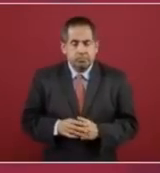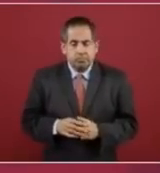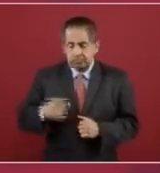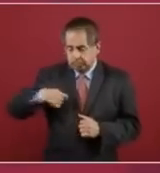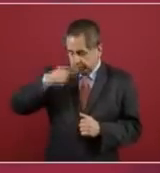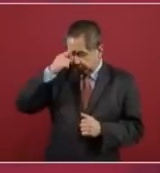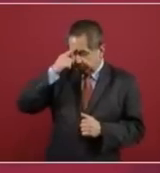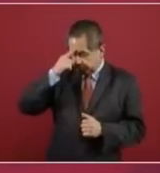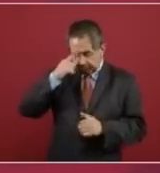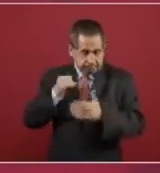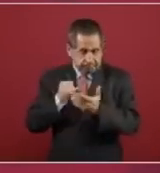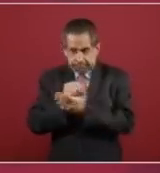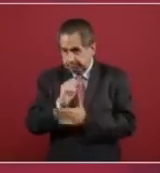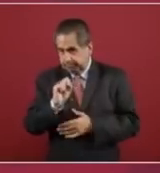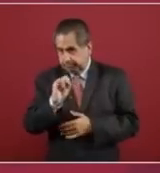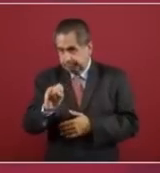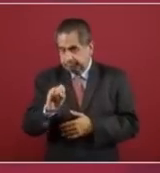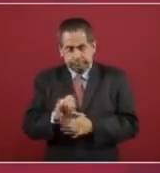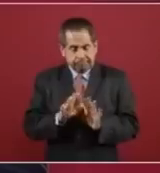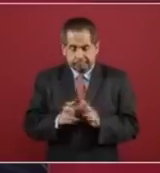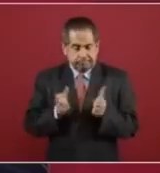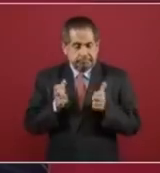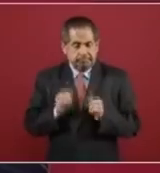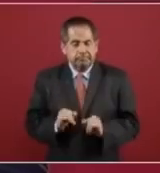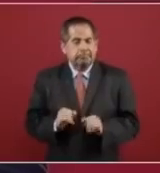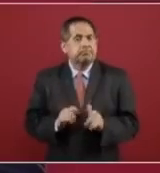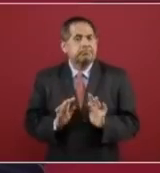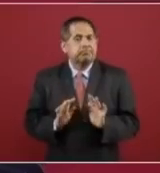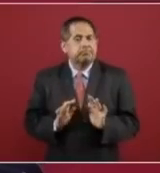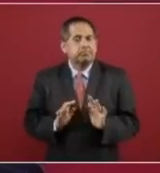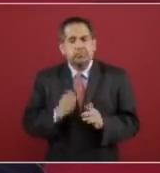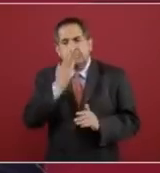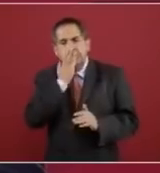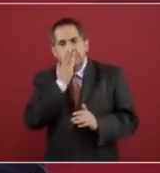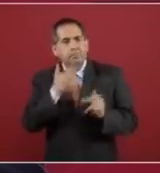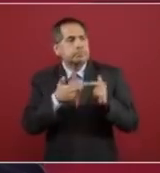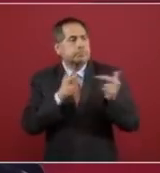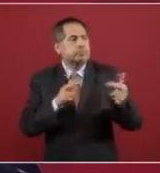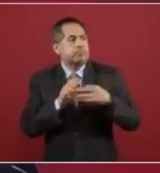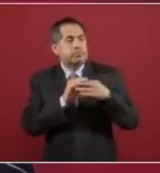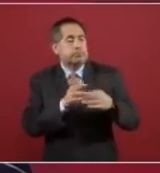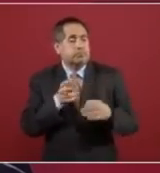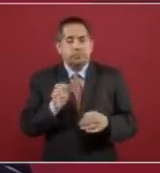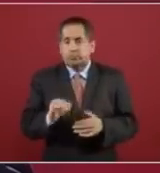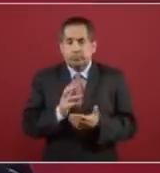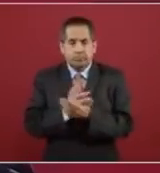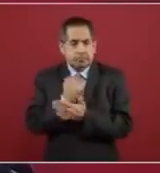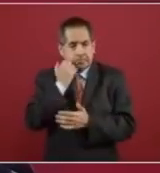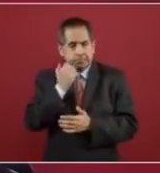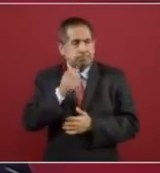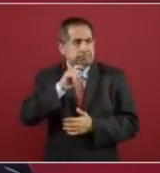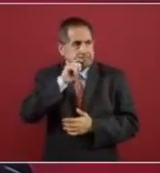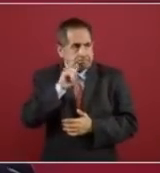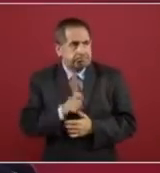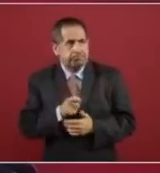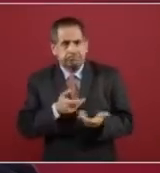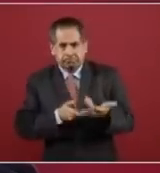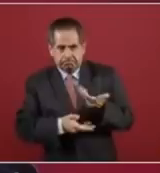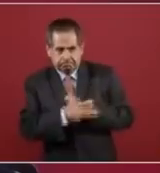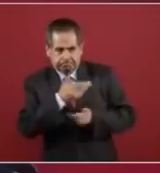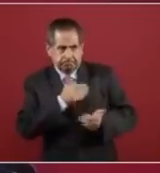decididos a mantener una buena relación, una relación de amistad, de